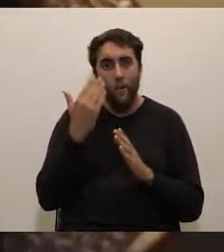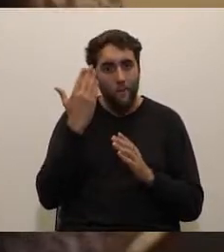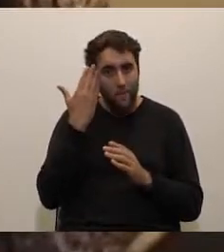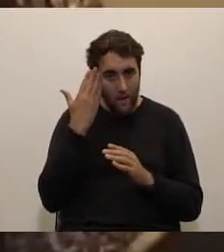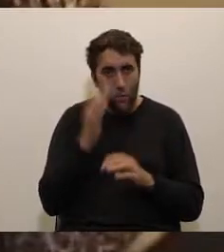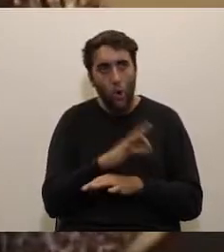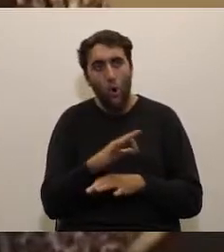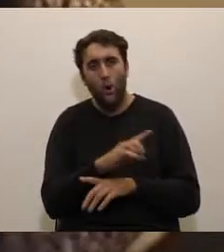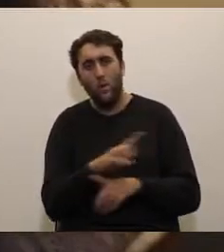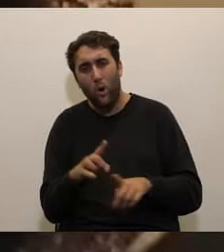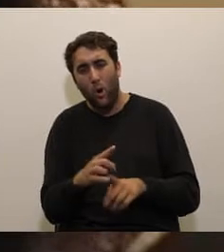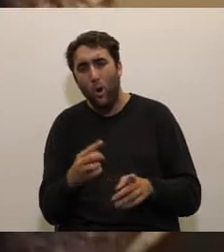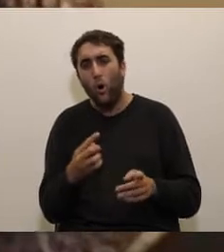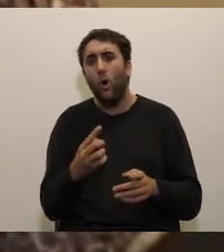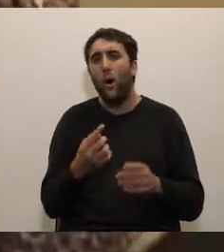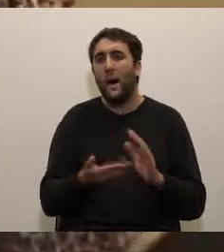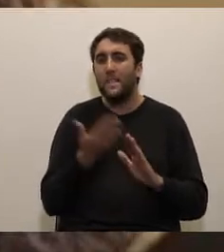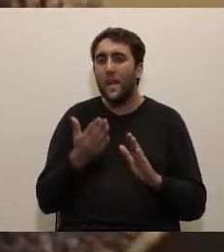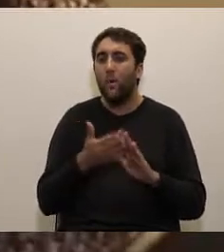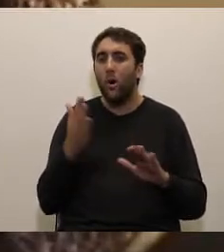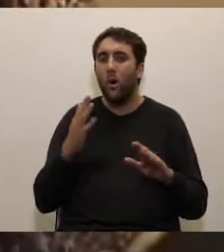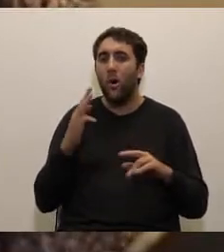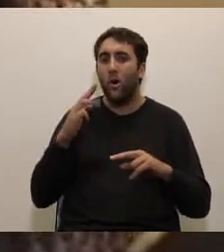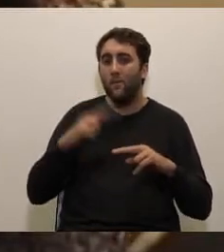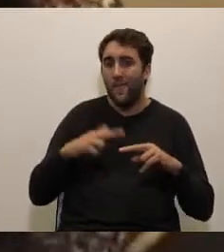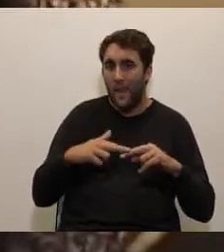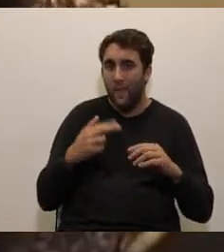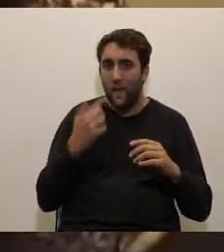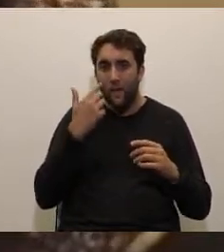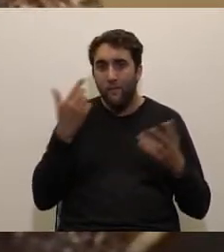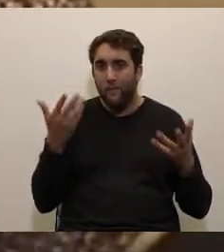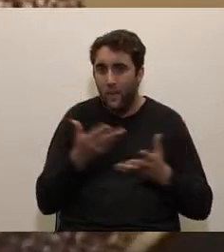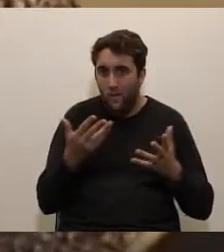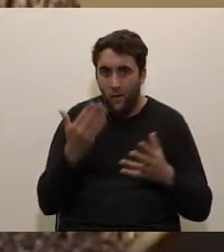no, hacemos una transmisión en vivo o no, qué grupo,